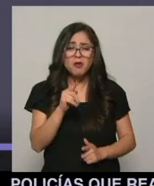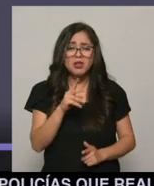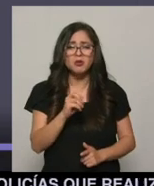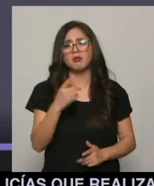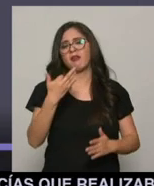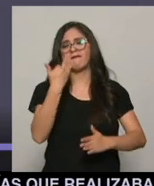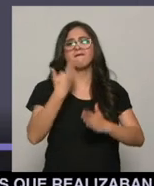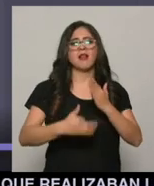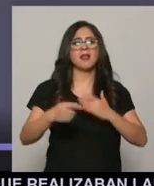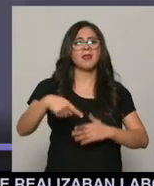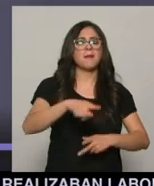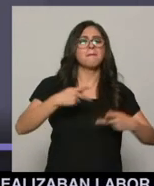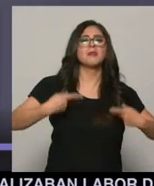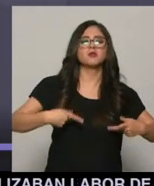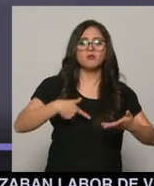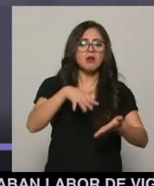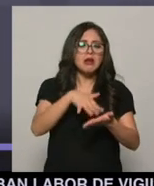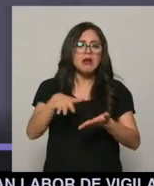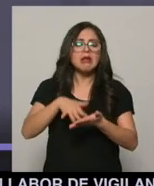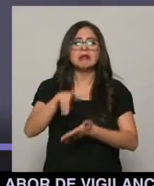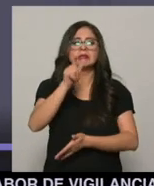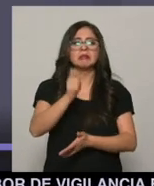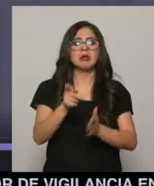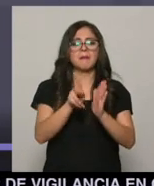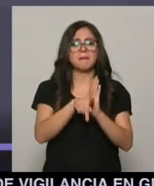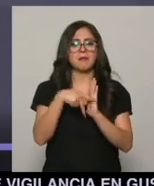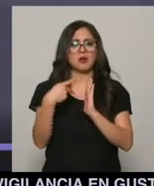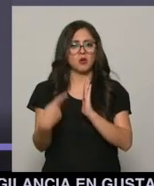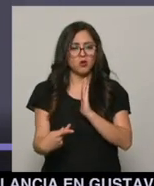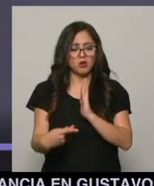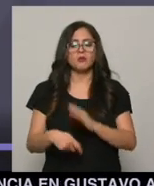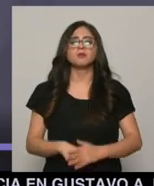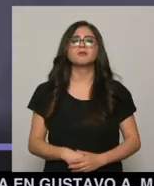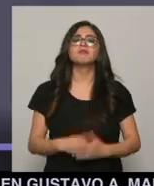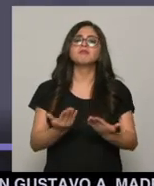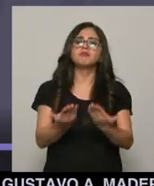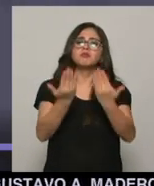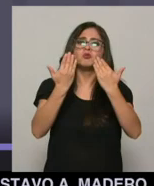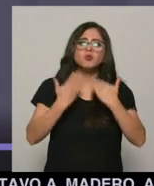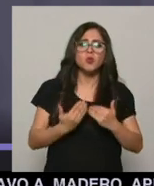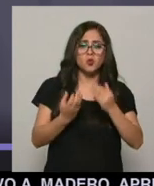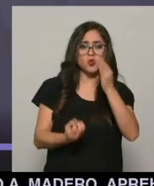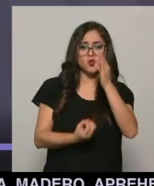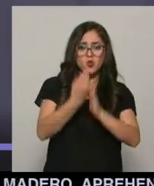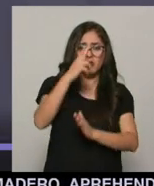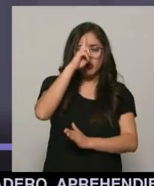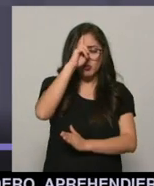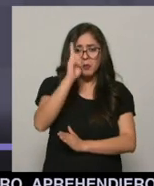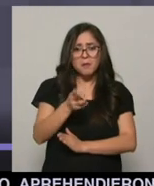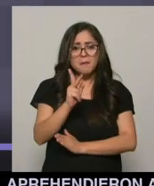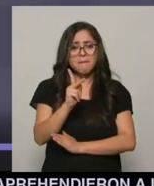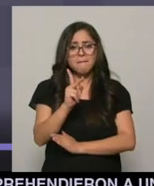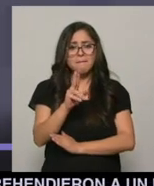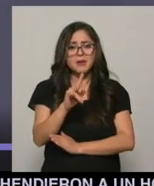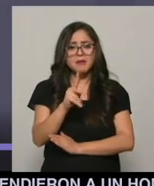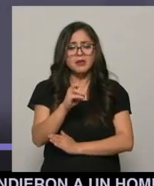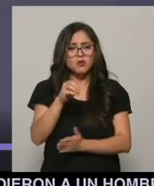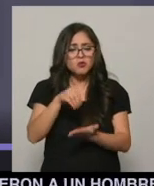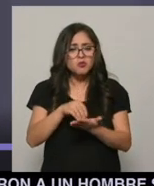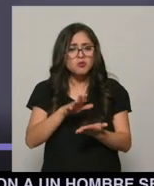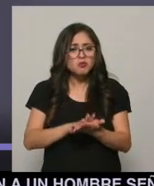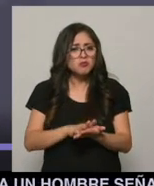los periódicos. Luego, en segundo lugar, no ha habido ninguna nueva privatización. El neoliberalismo lo que significa